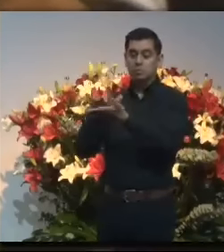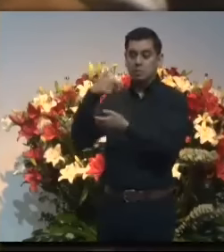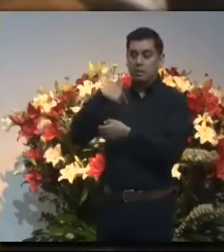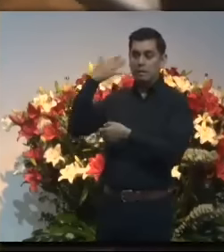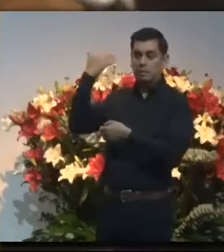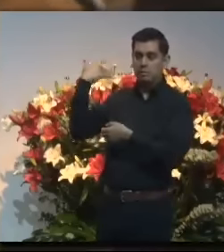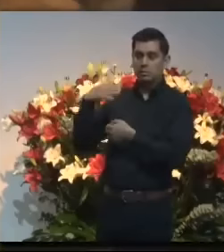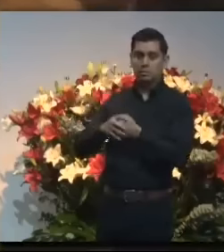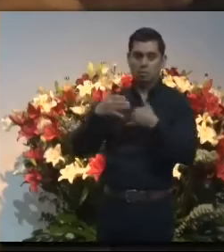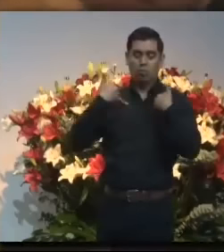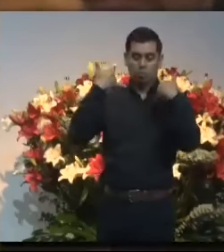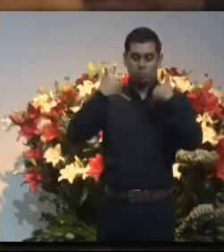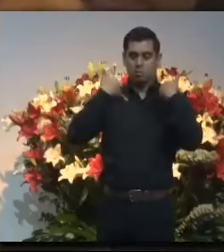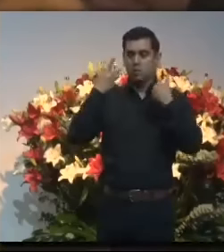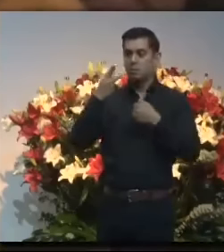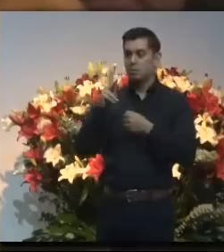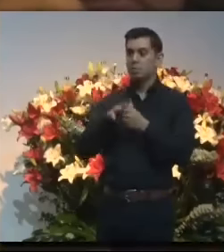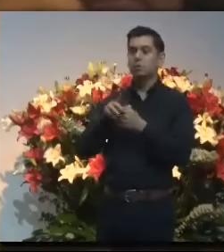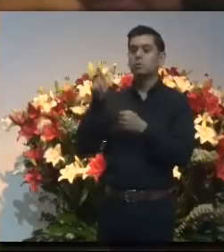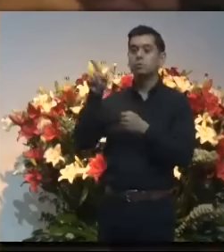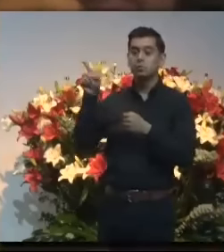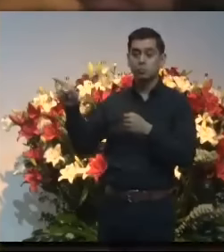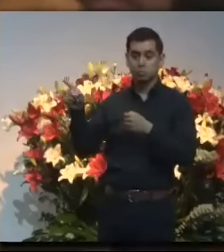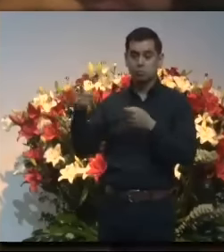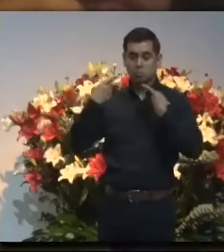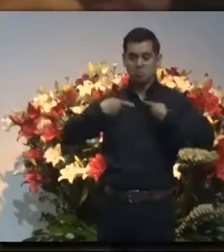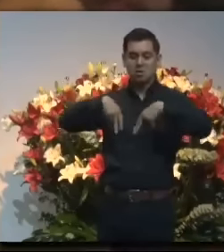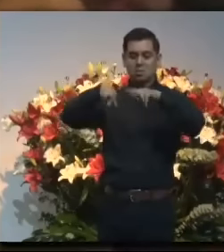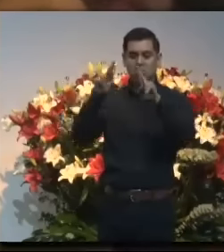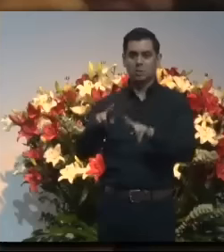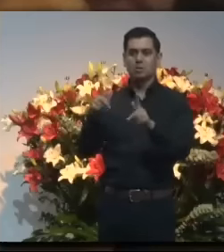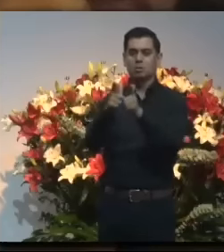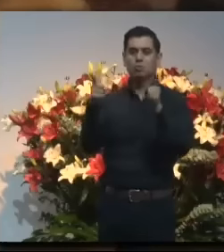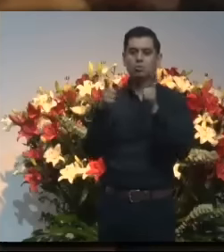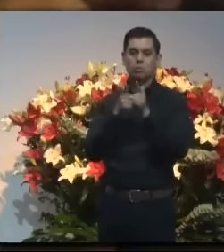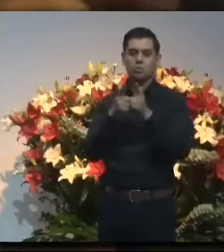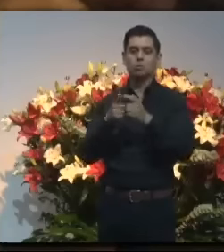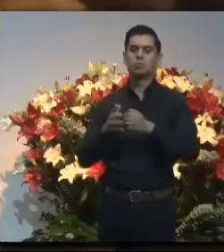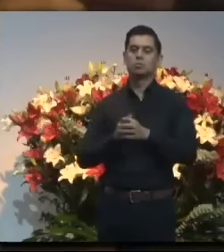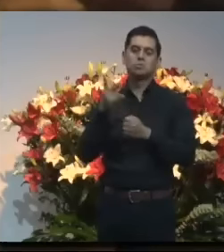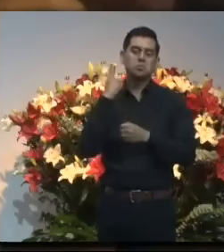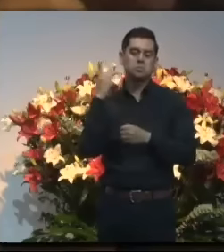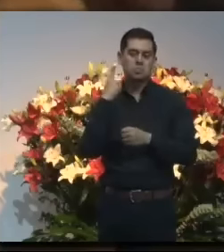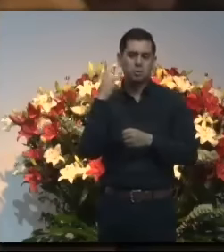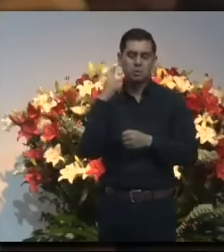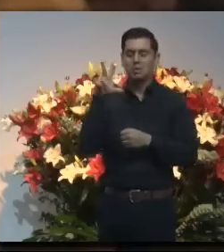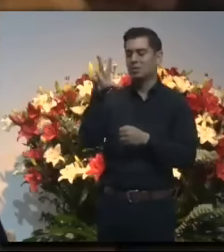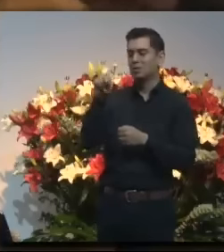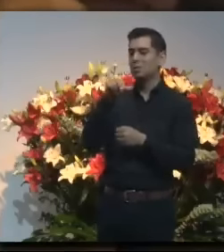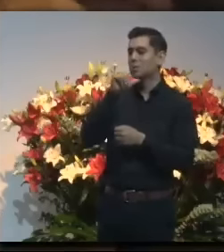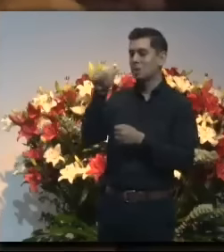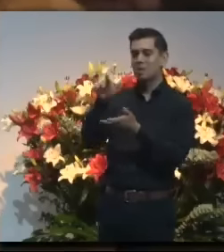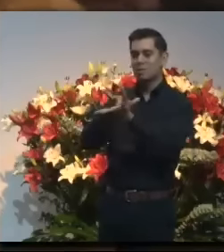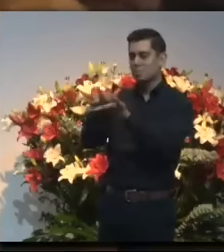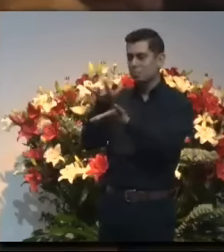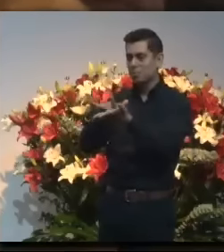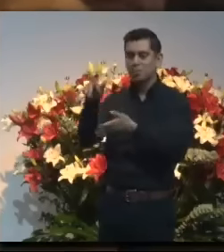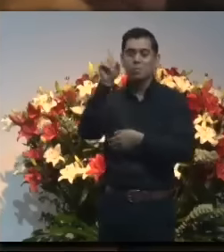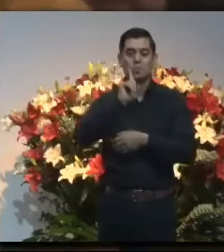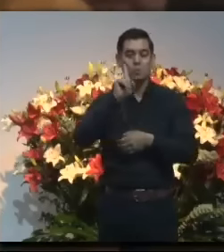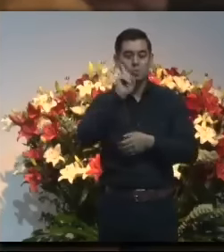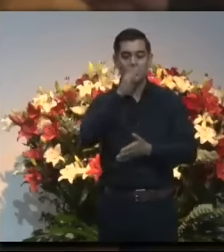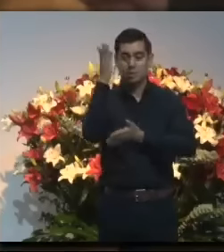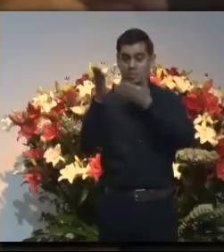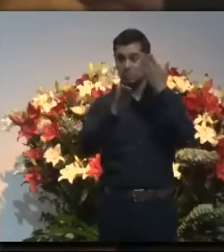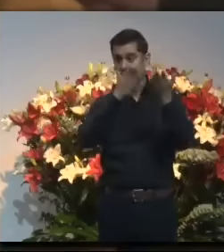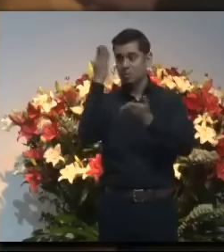joven. Sin embargo, representas a partidos que históricamente no han mostrado interés alguno por apoyar a miembros de grupos vulnerables, incluyendo mujeres, estudiantes